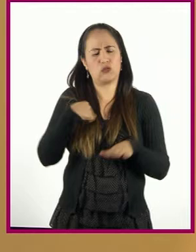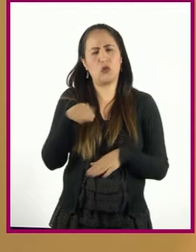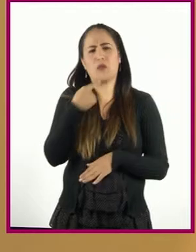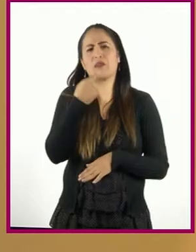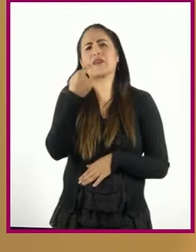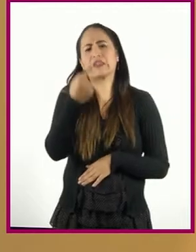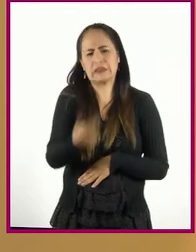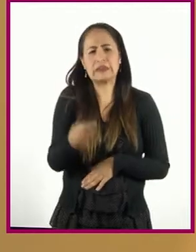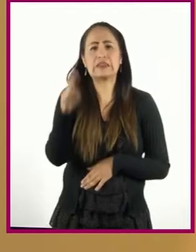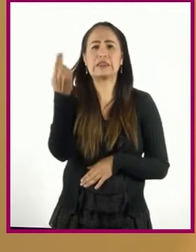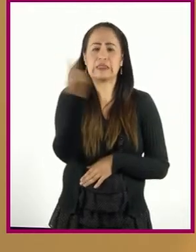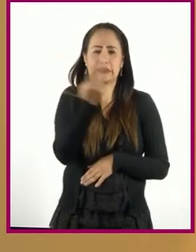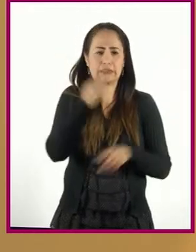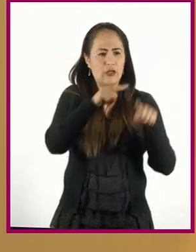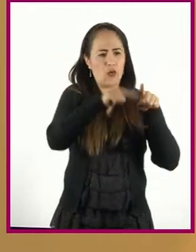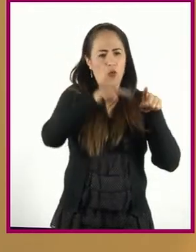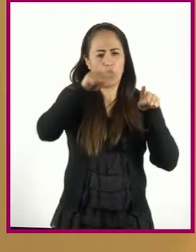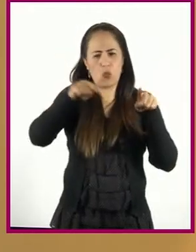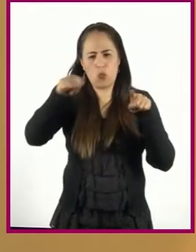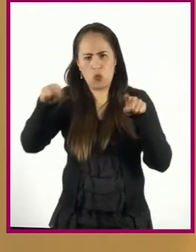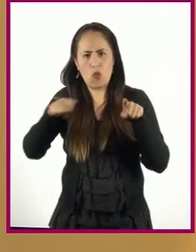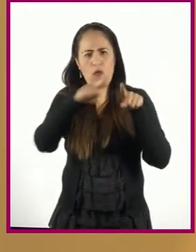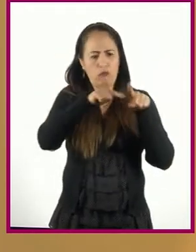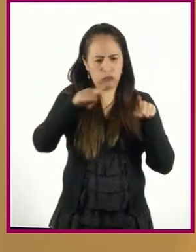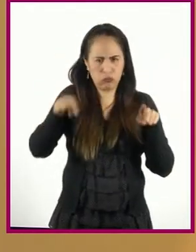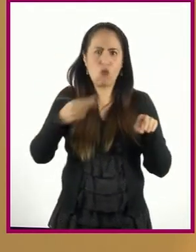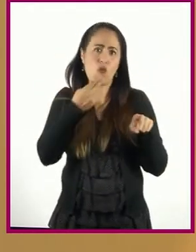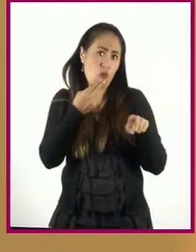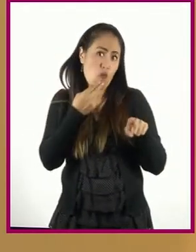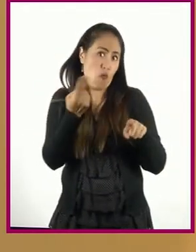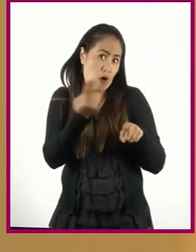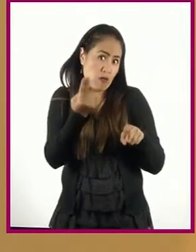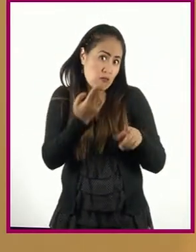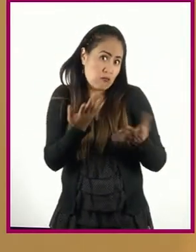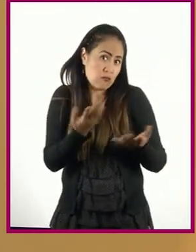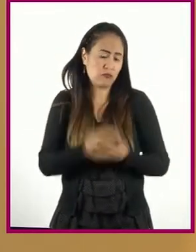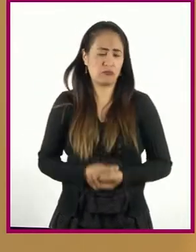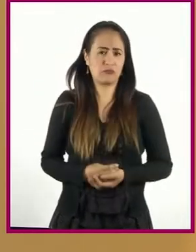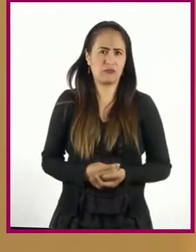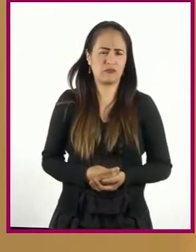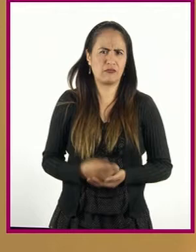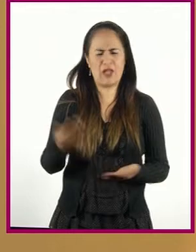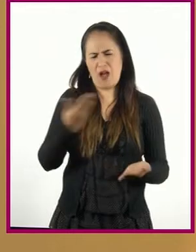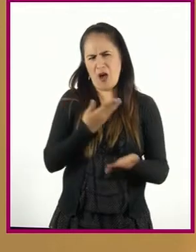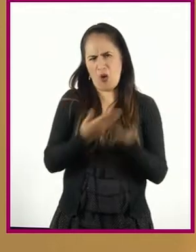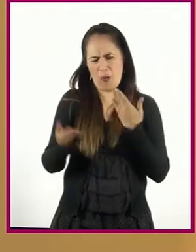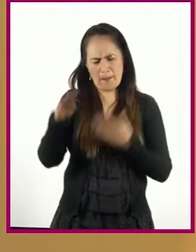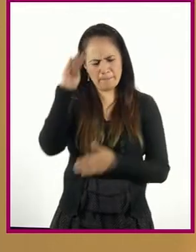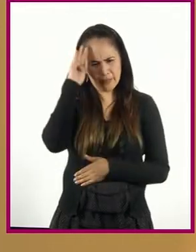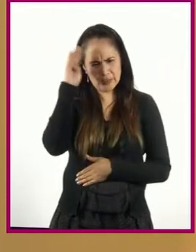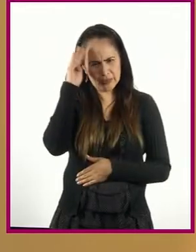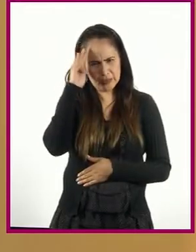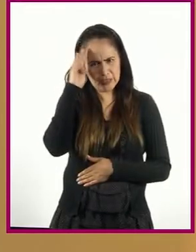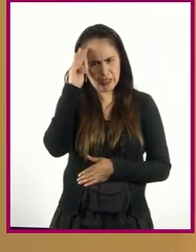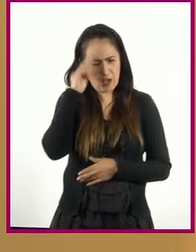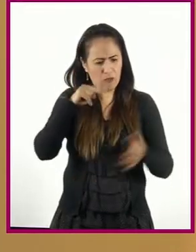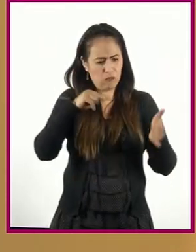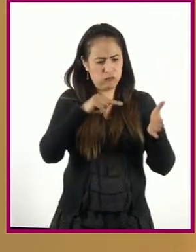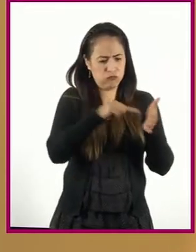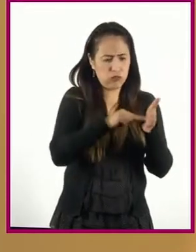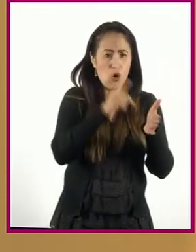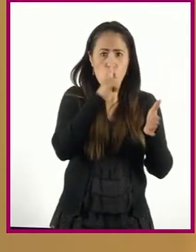debe utilizar ondas electromagnéticas. Ahora que lo pienso, a pesar de ser un electrodoméstico